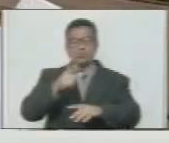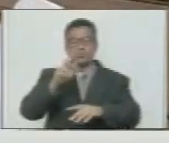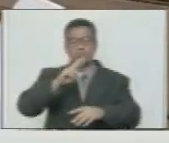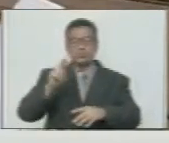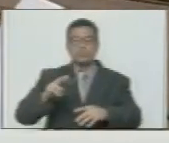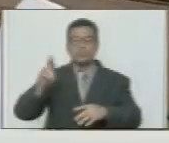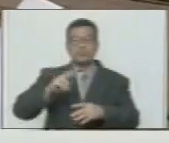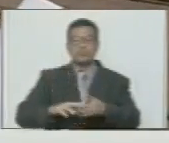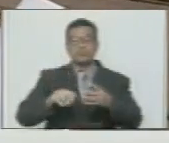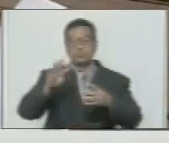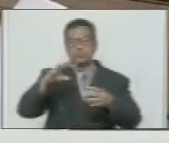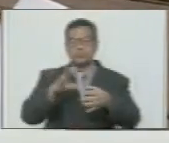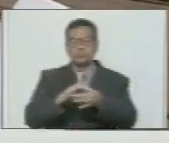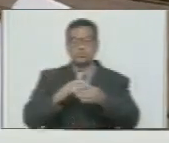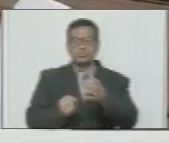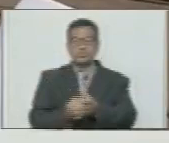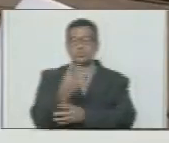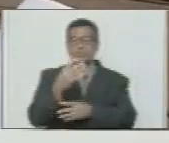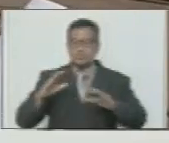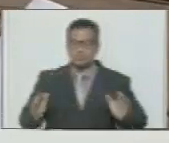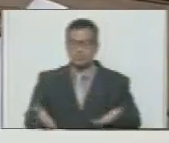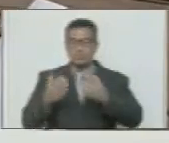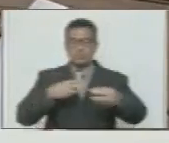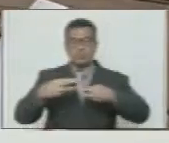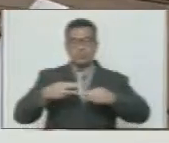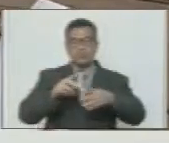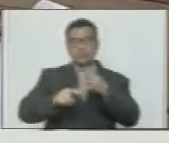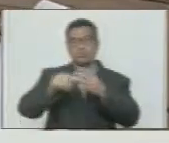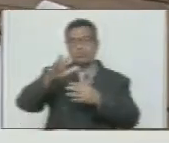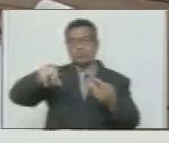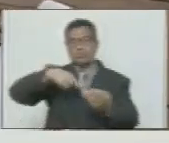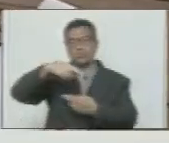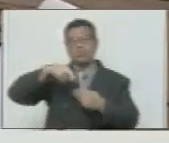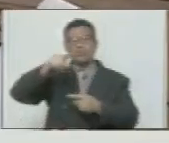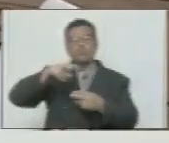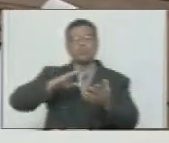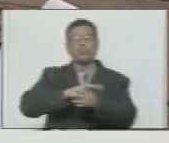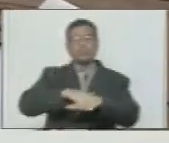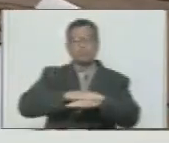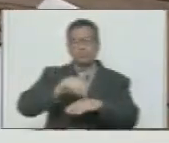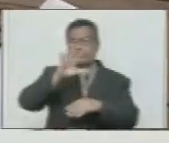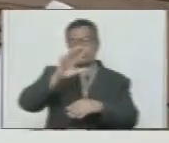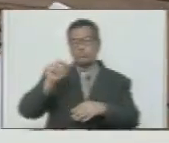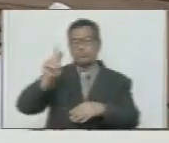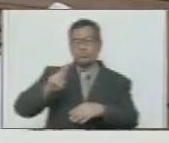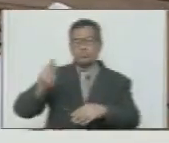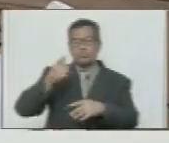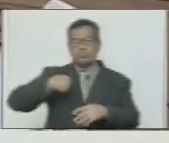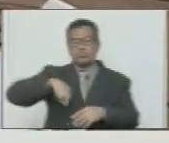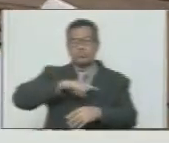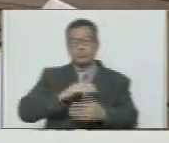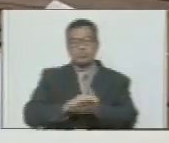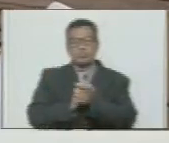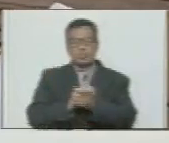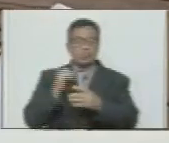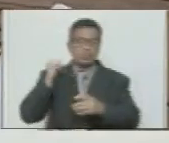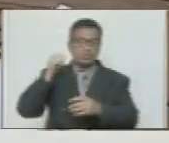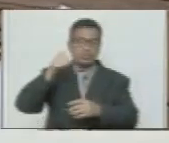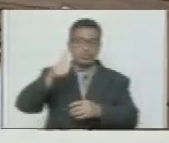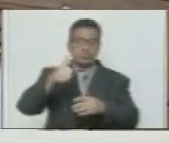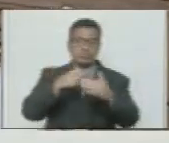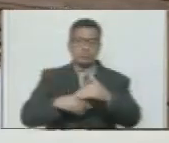República. Formó parte del equipo fundador e impulsor del movimiento Quinta República, acompañando a nuestro